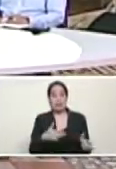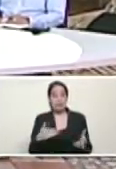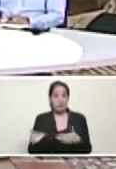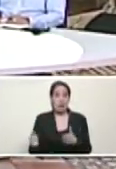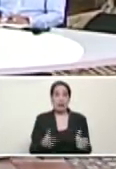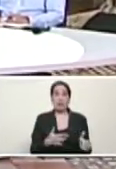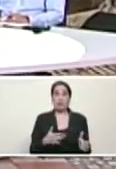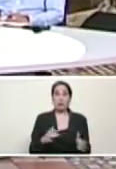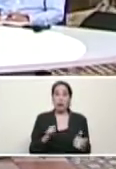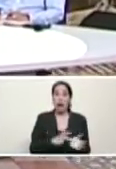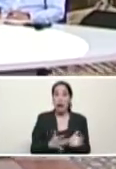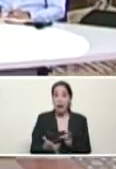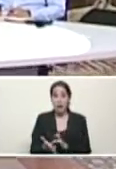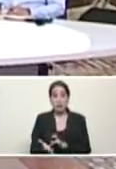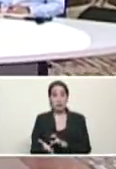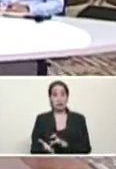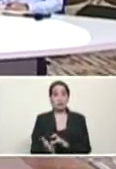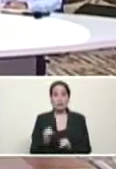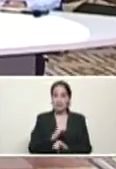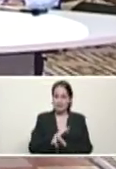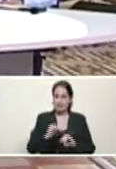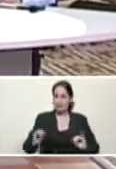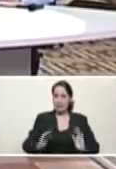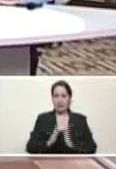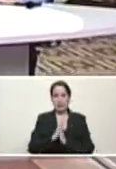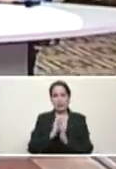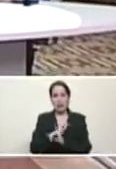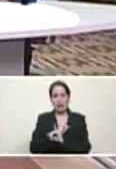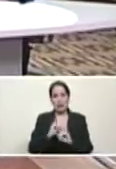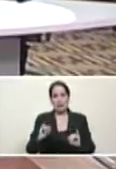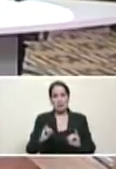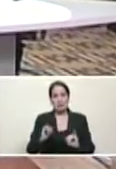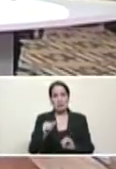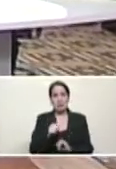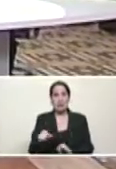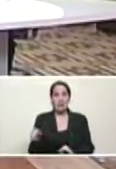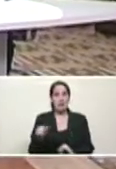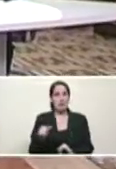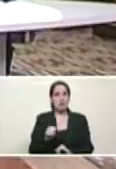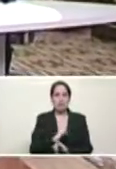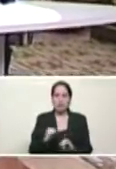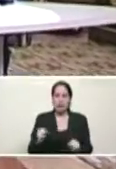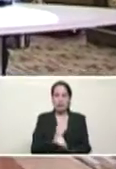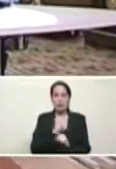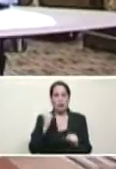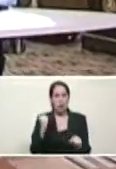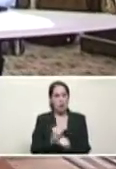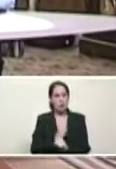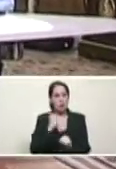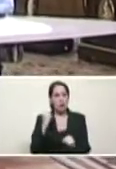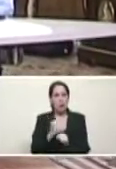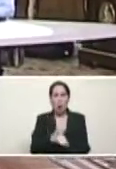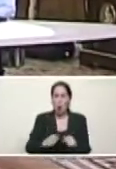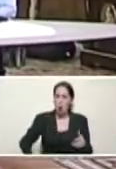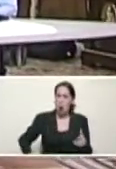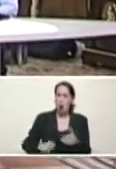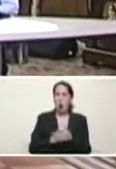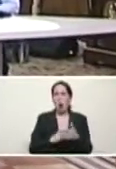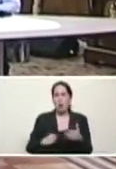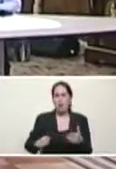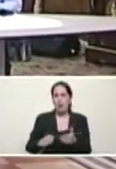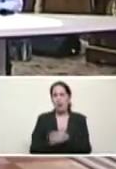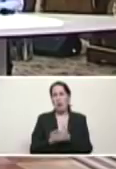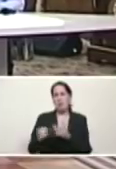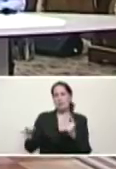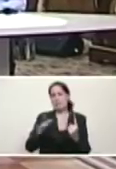abril, ya pasó Semana Santa, trabajo, trabajo, enfrentando golpes,